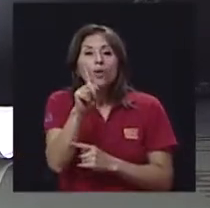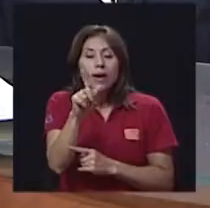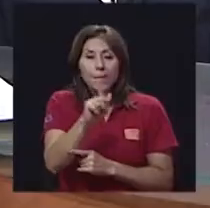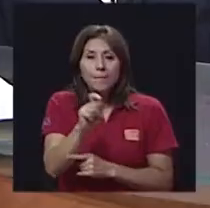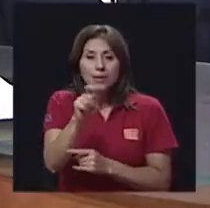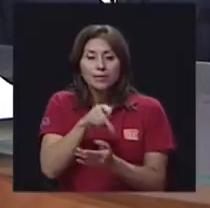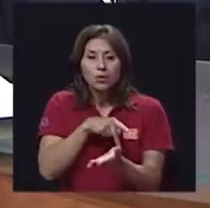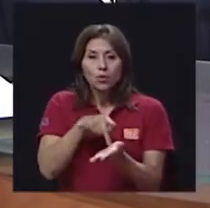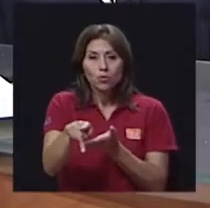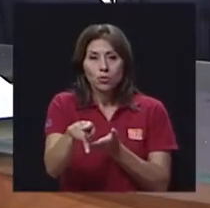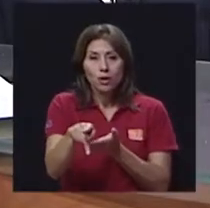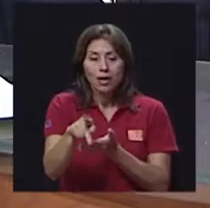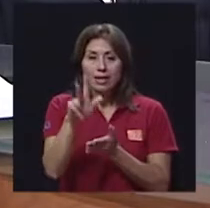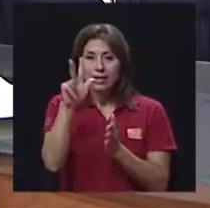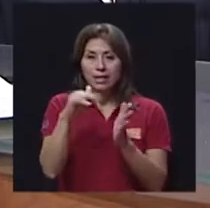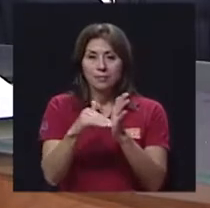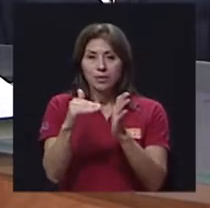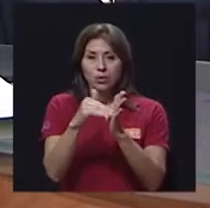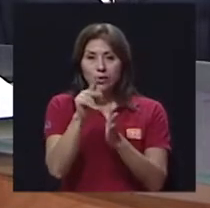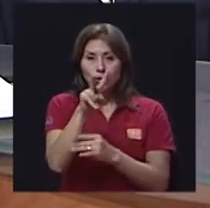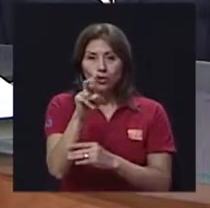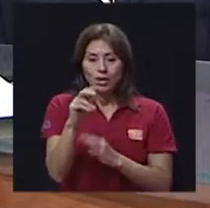colones. Pero tenemos